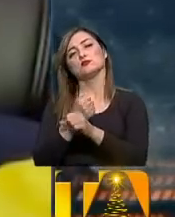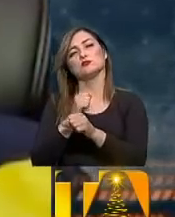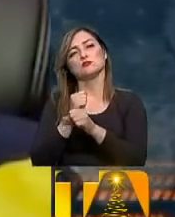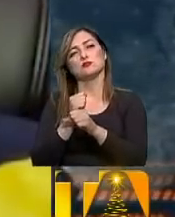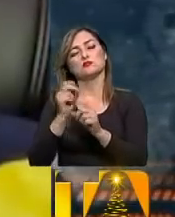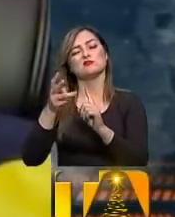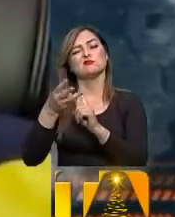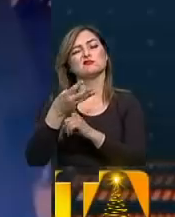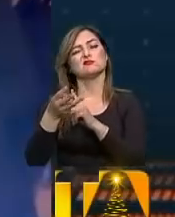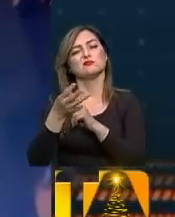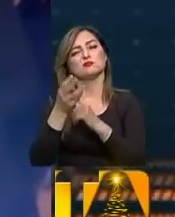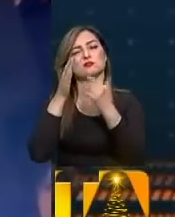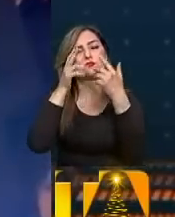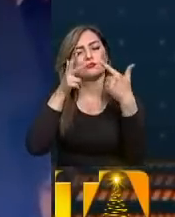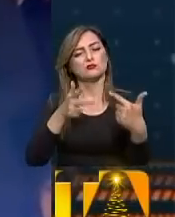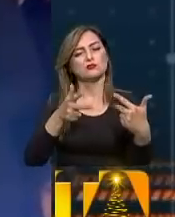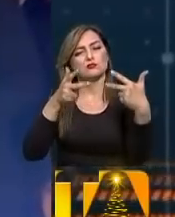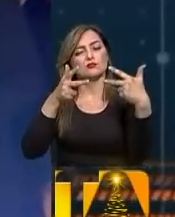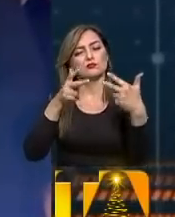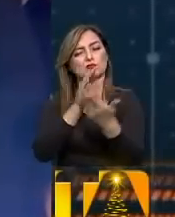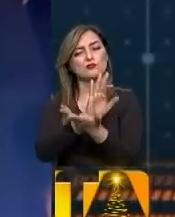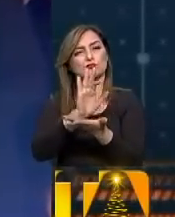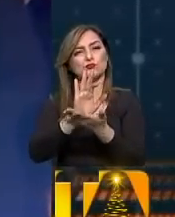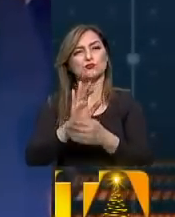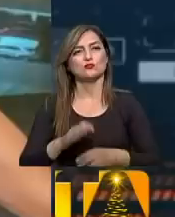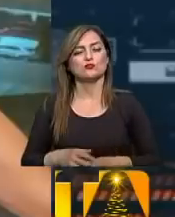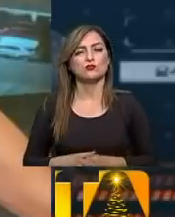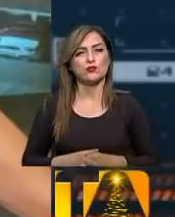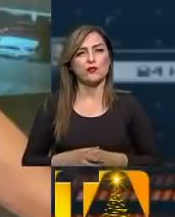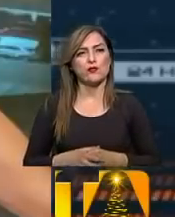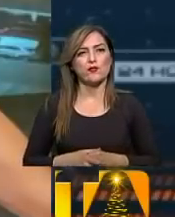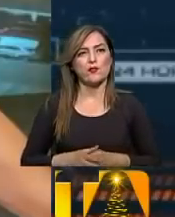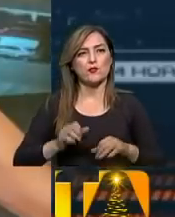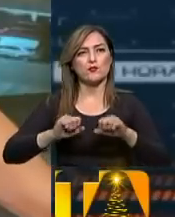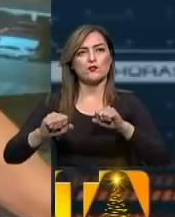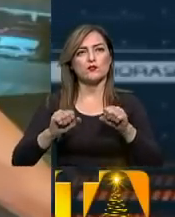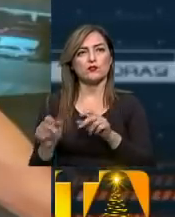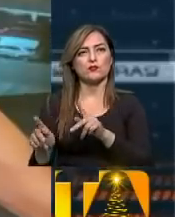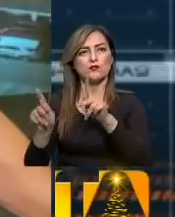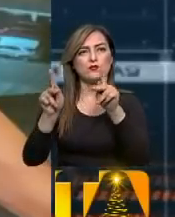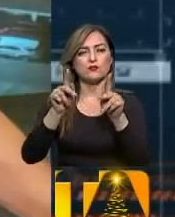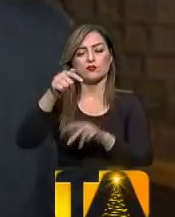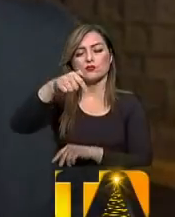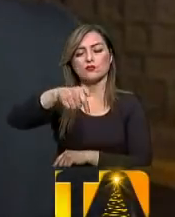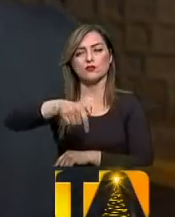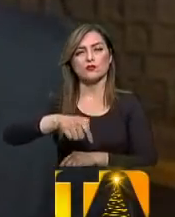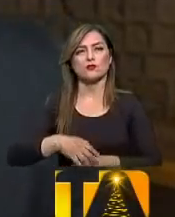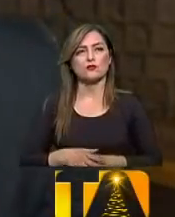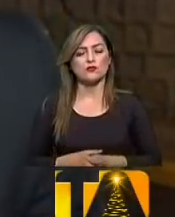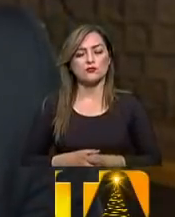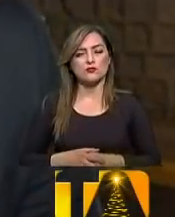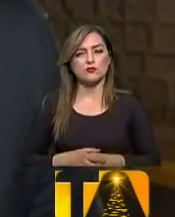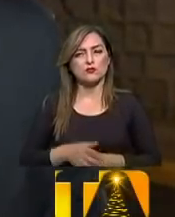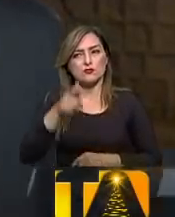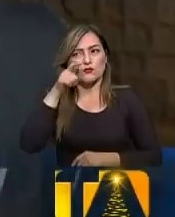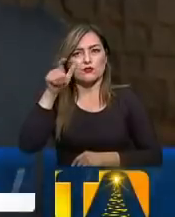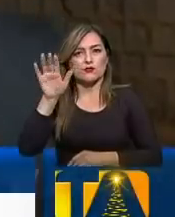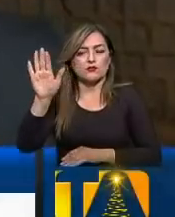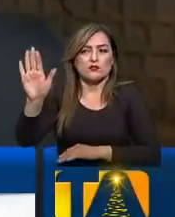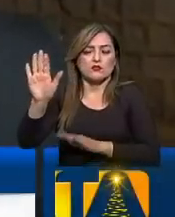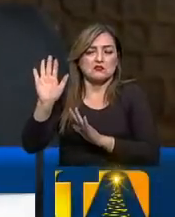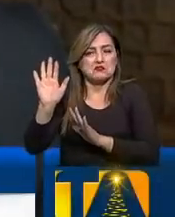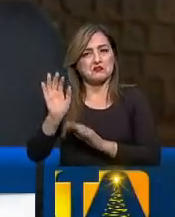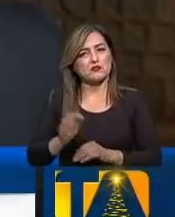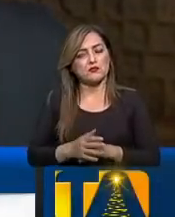de manera virtual para rendir su versión de los hechos. Esa diligencia está prevista para hoy. Todo depende de la fiscalía. Nosotros hemos